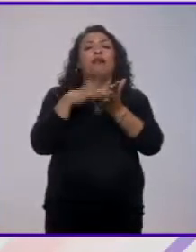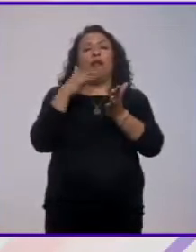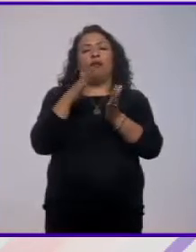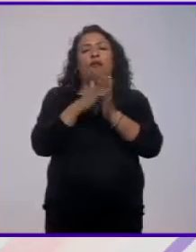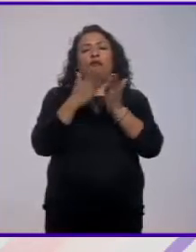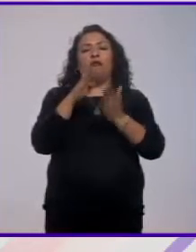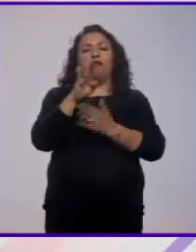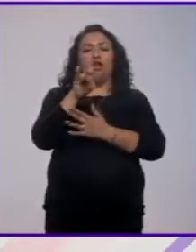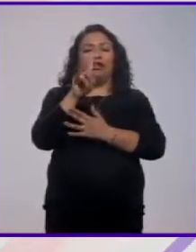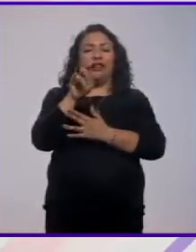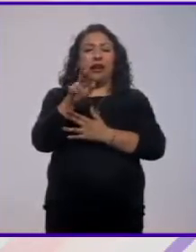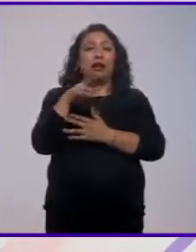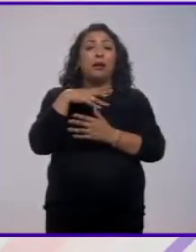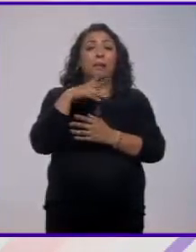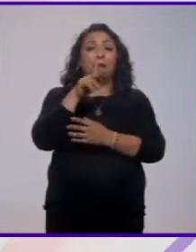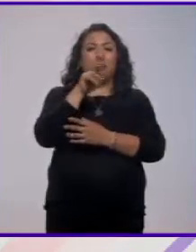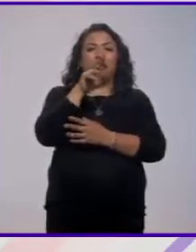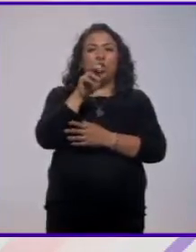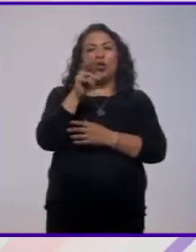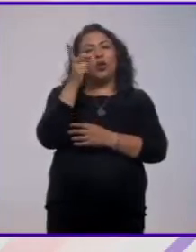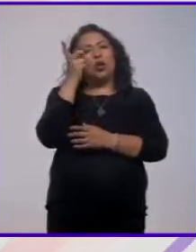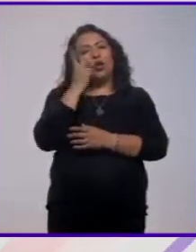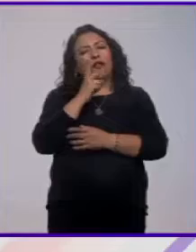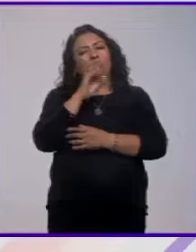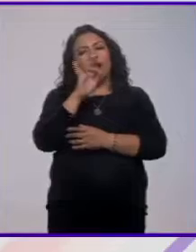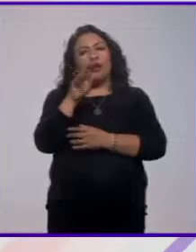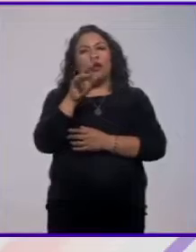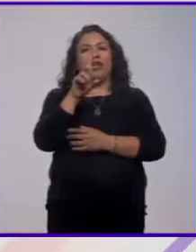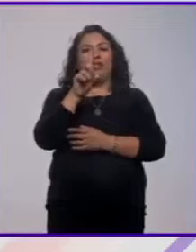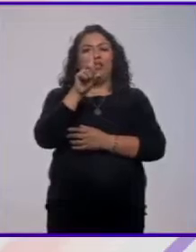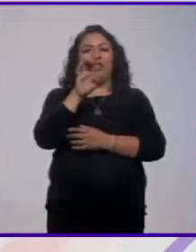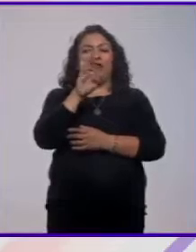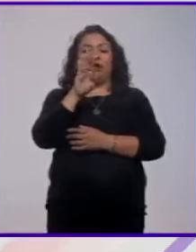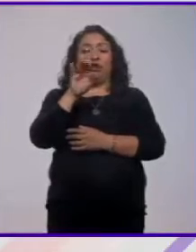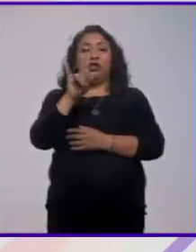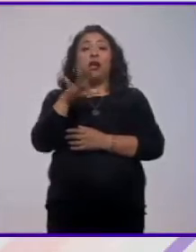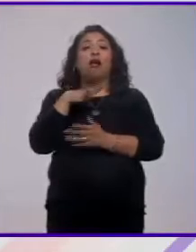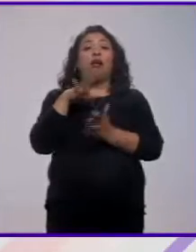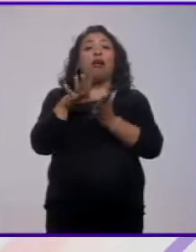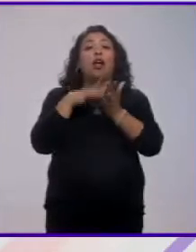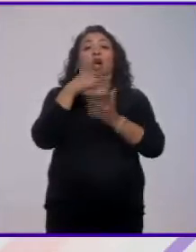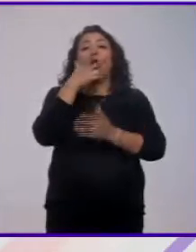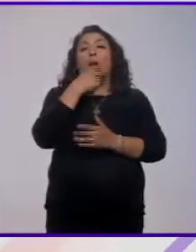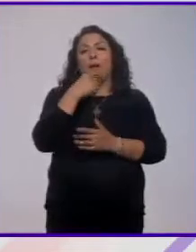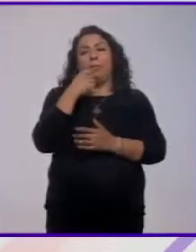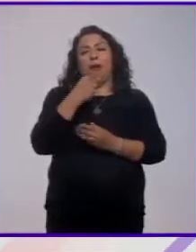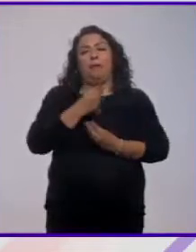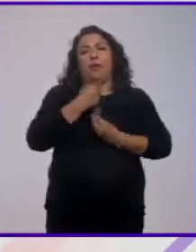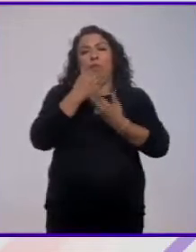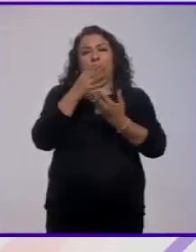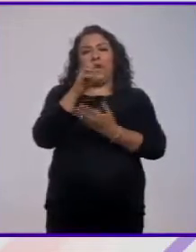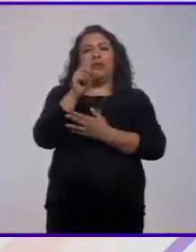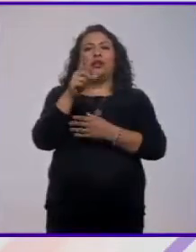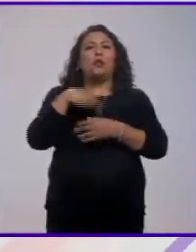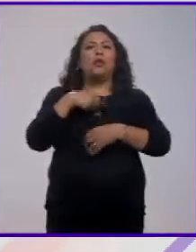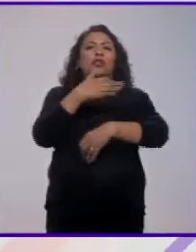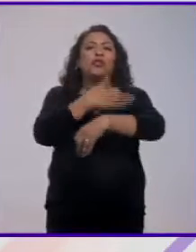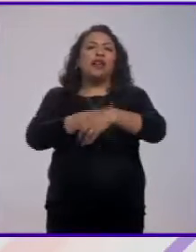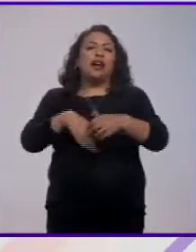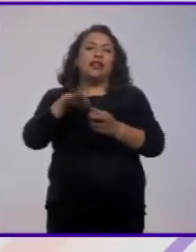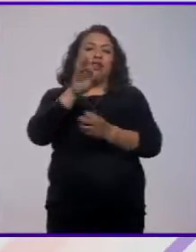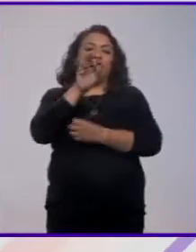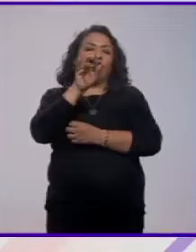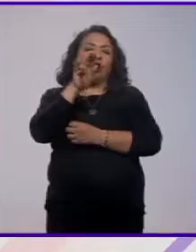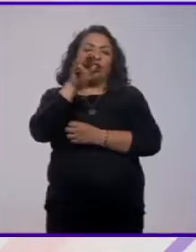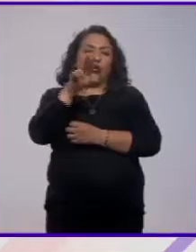Voltaire. Y Preludio a la siesta de un fauno, de Debussy, está inspirado en el poema de Stéphane Mallarmé, La tarde de un fauno.